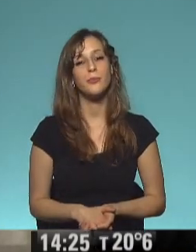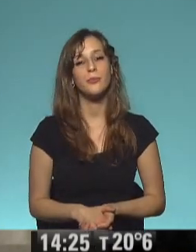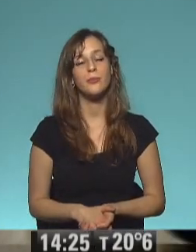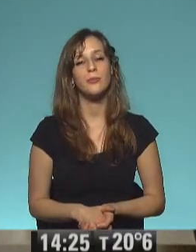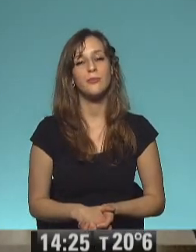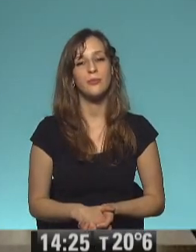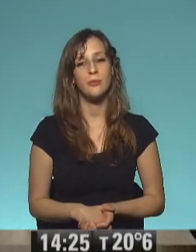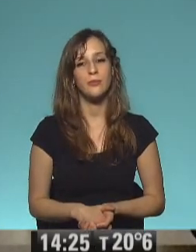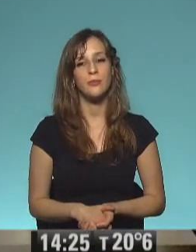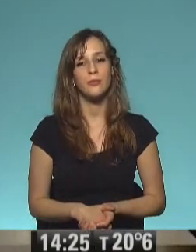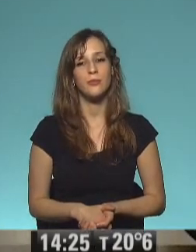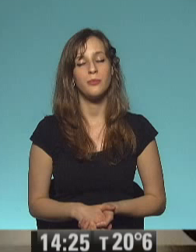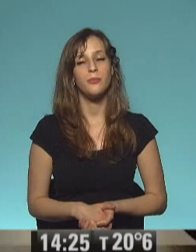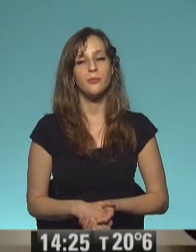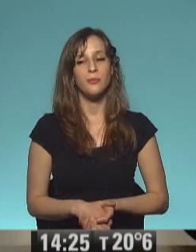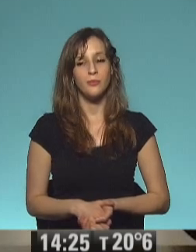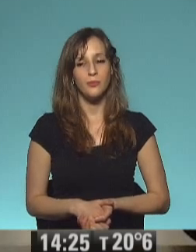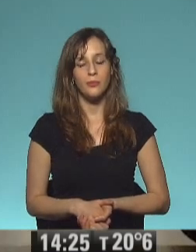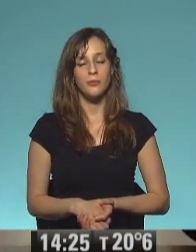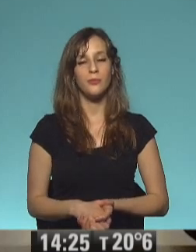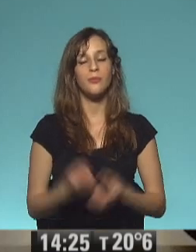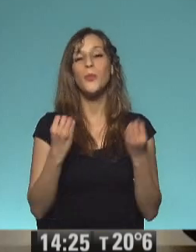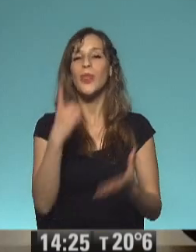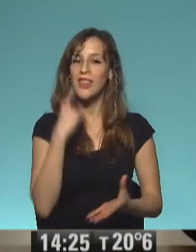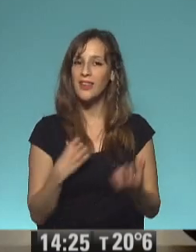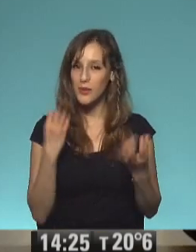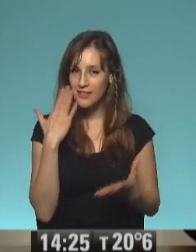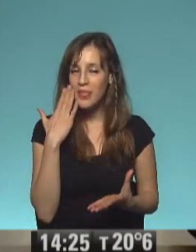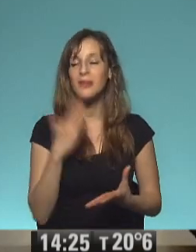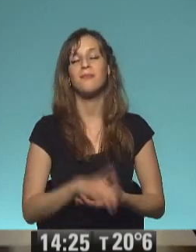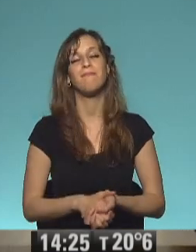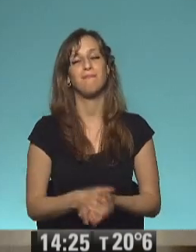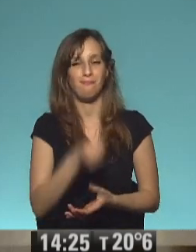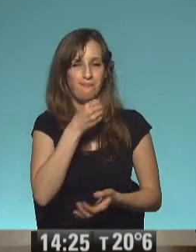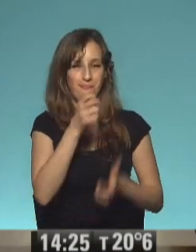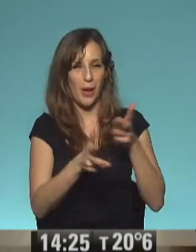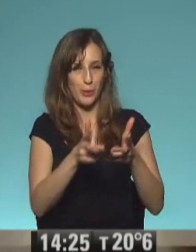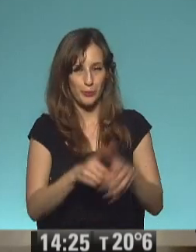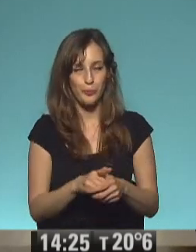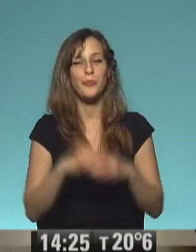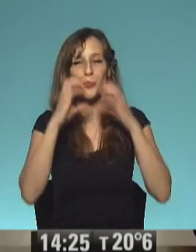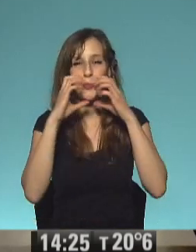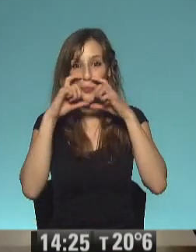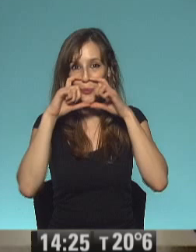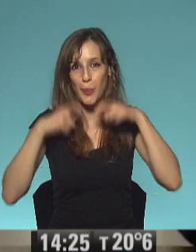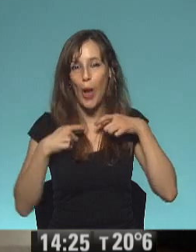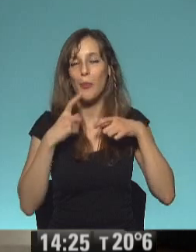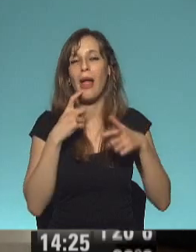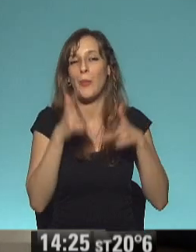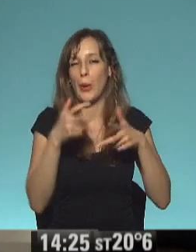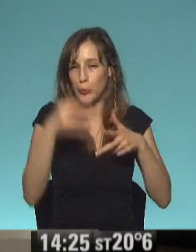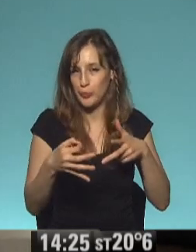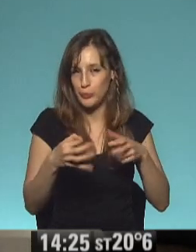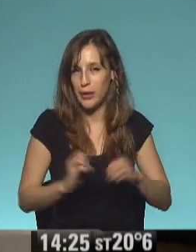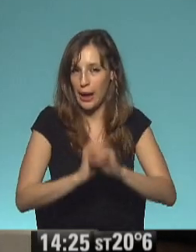Permiso, con el permiso de ustedes. ¿Qué tal, Hugo? Sí. Buenos días, buenas tardes. Voy a sacar el barbijo para que se me escuche un poquito mejor.